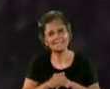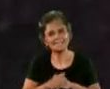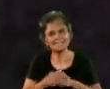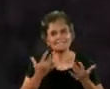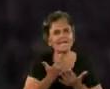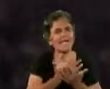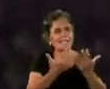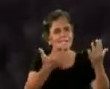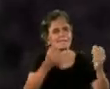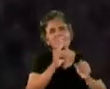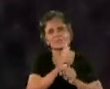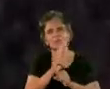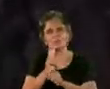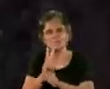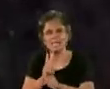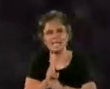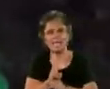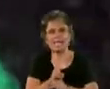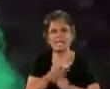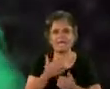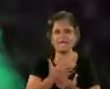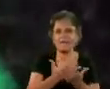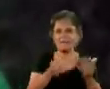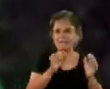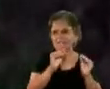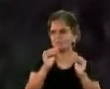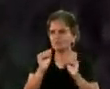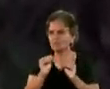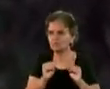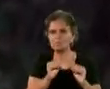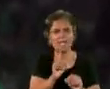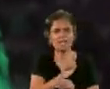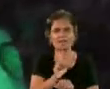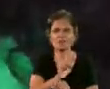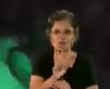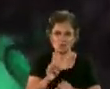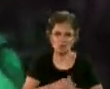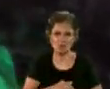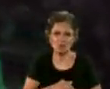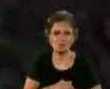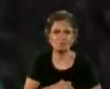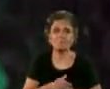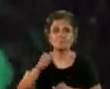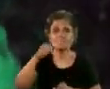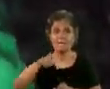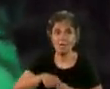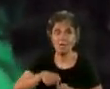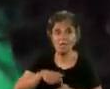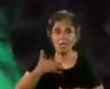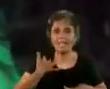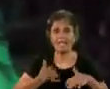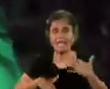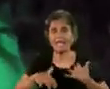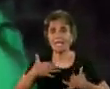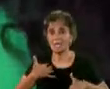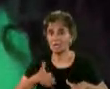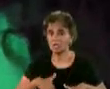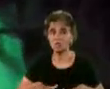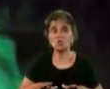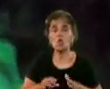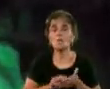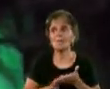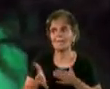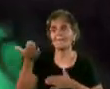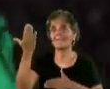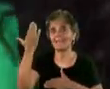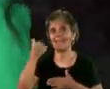contaminación. Entonces, a partir de allí es que surge este proceso de que se abocan más a comprar ropa